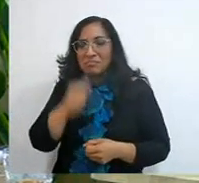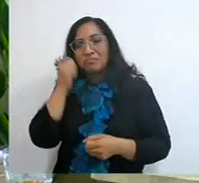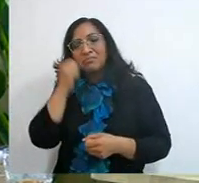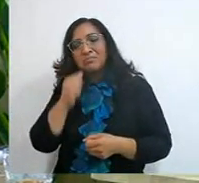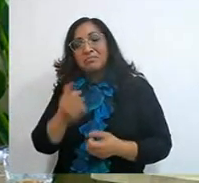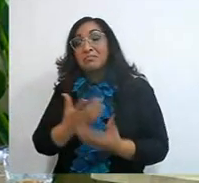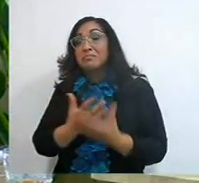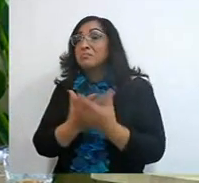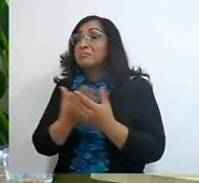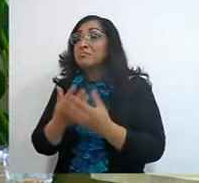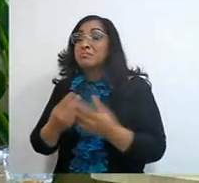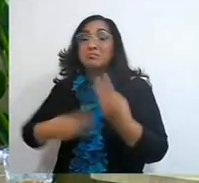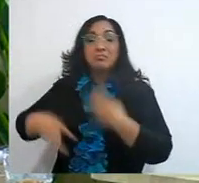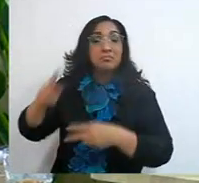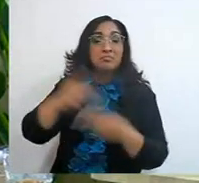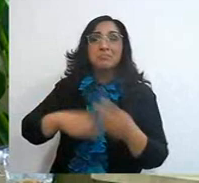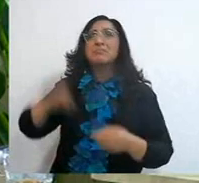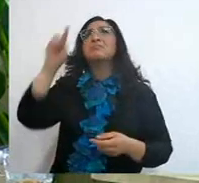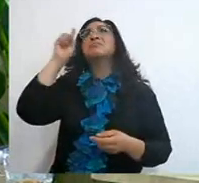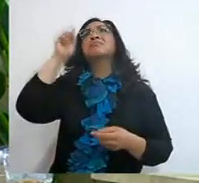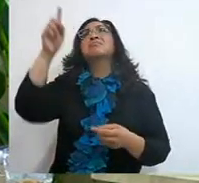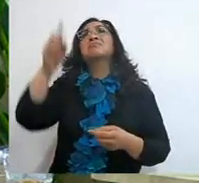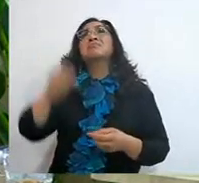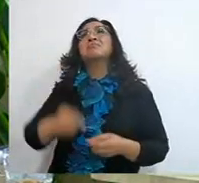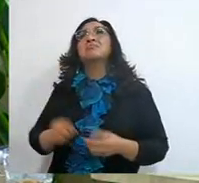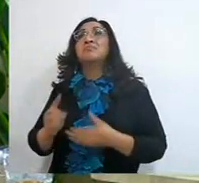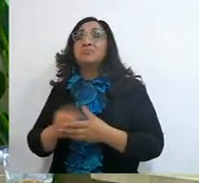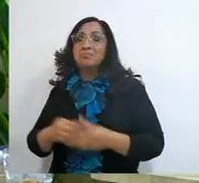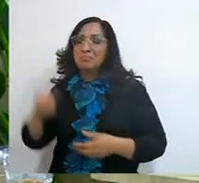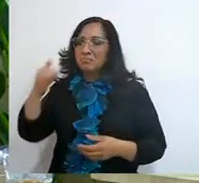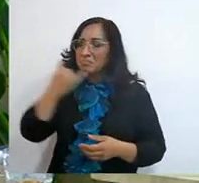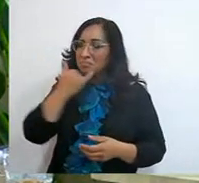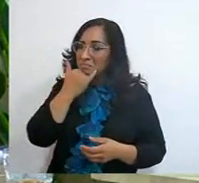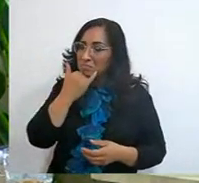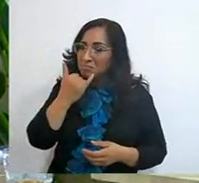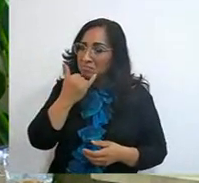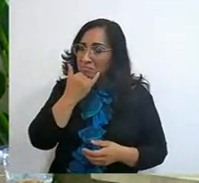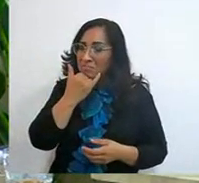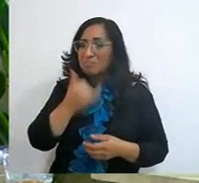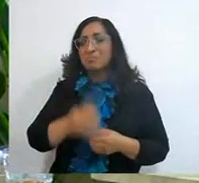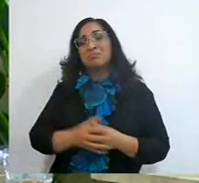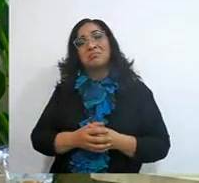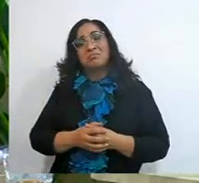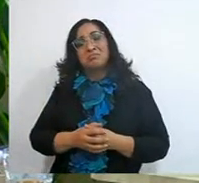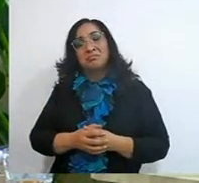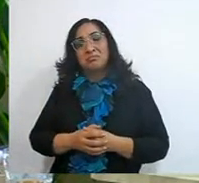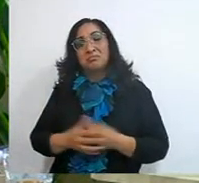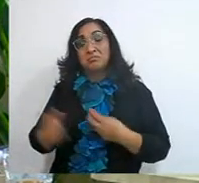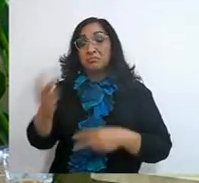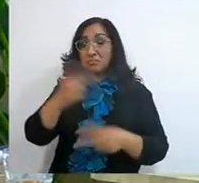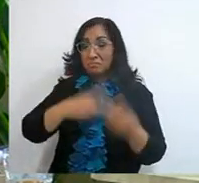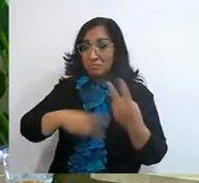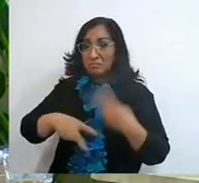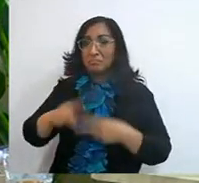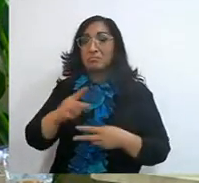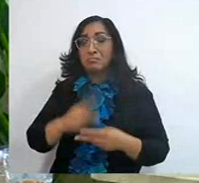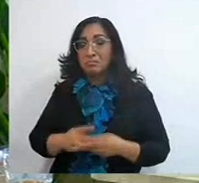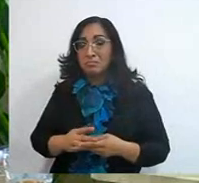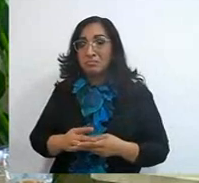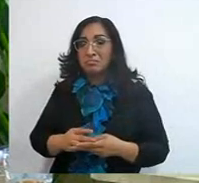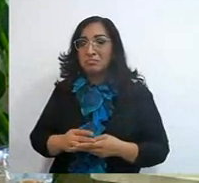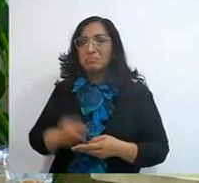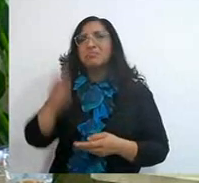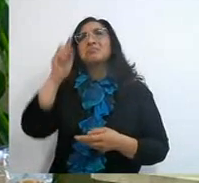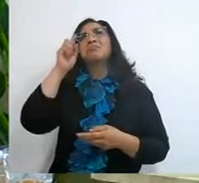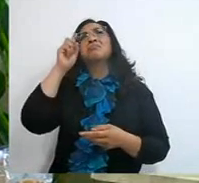siempre está esperando que nos volvamos a ti para ser perdonados y vueltos a